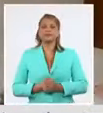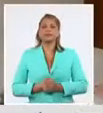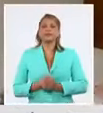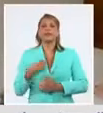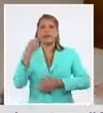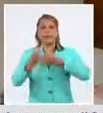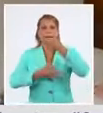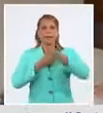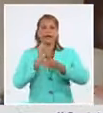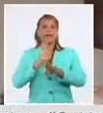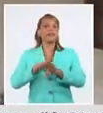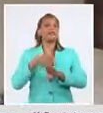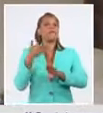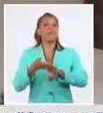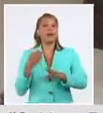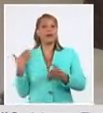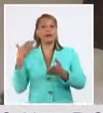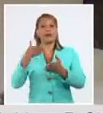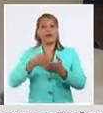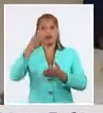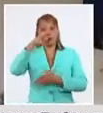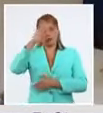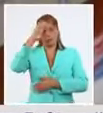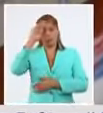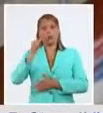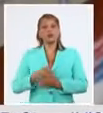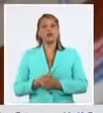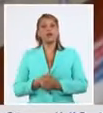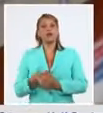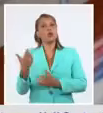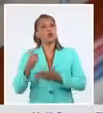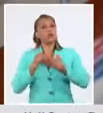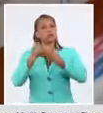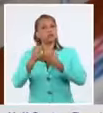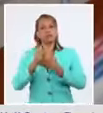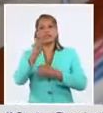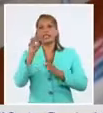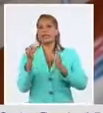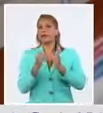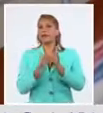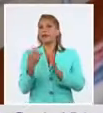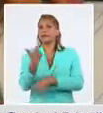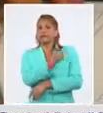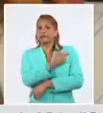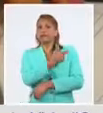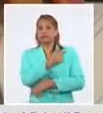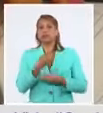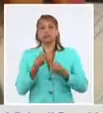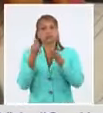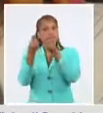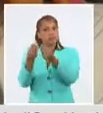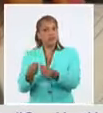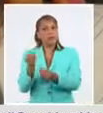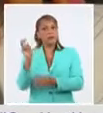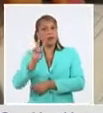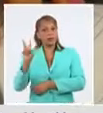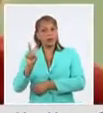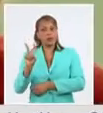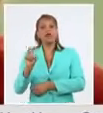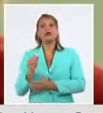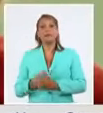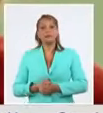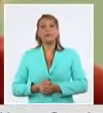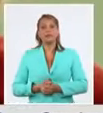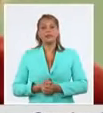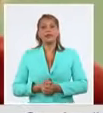apoyo de Cuba, con las primeras 30.000 dosis de la vacuna Abdala, este proceso fue organizado y liderado por los colaboradores de